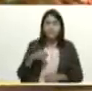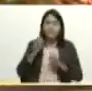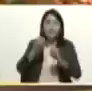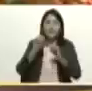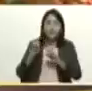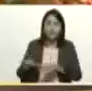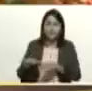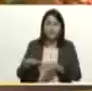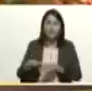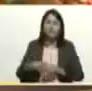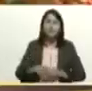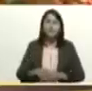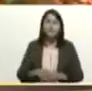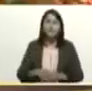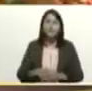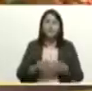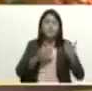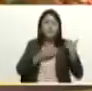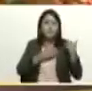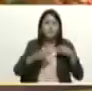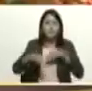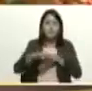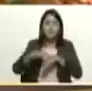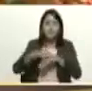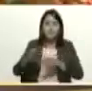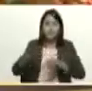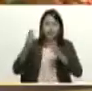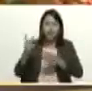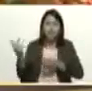renuncia al cargo de ministro de Petróleo